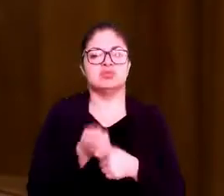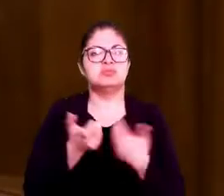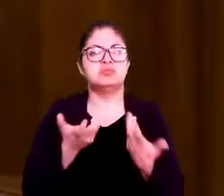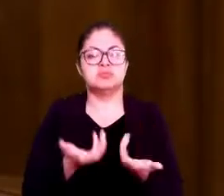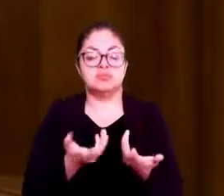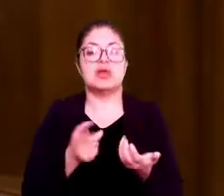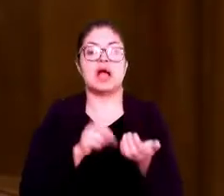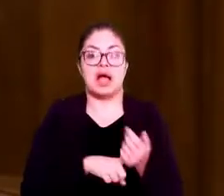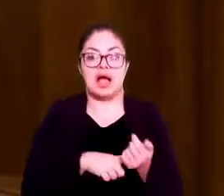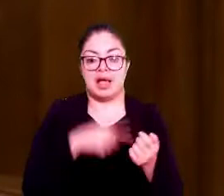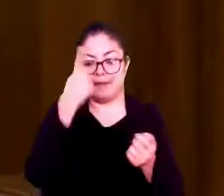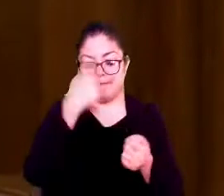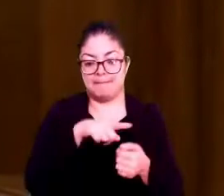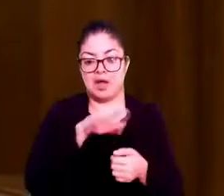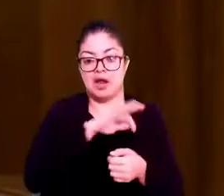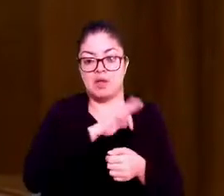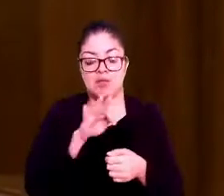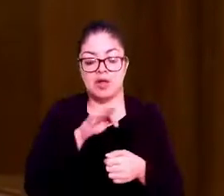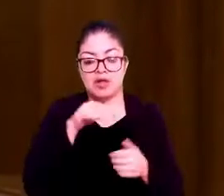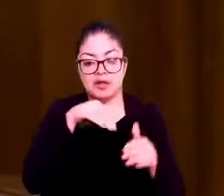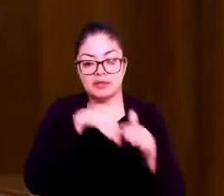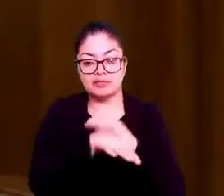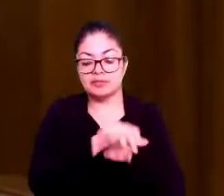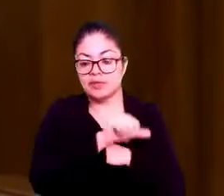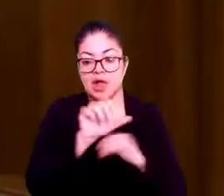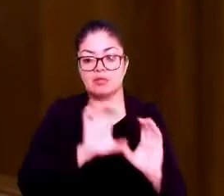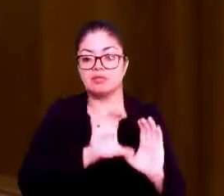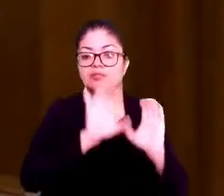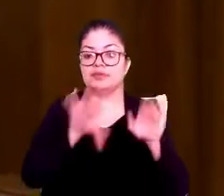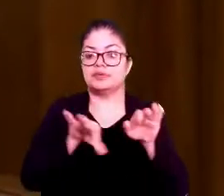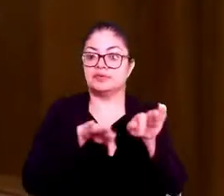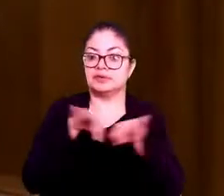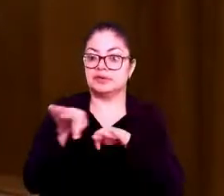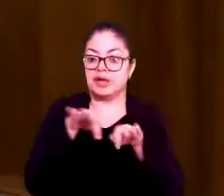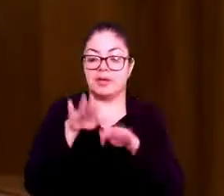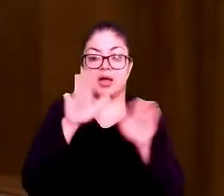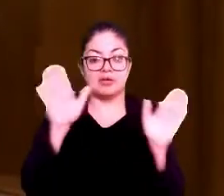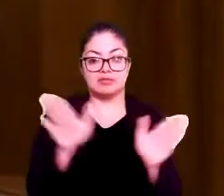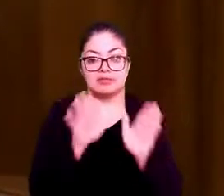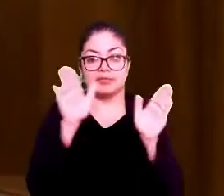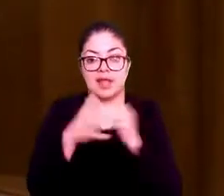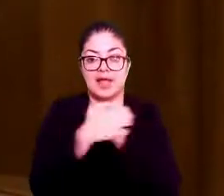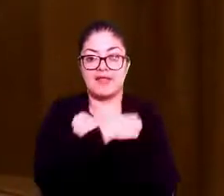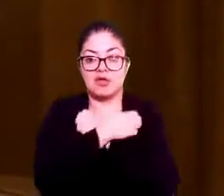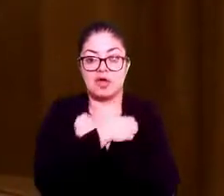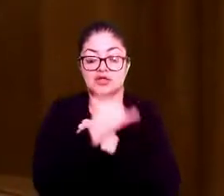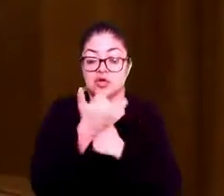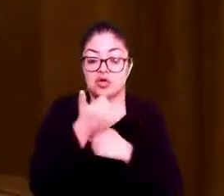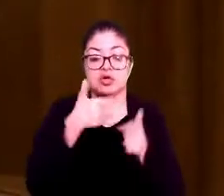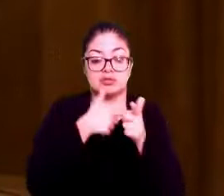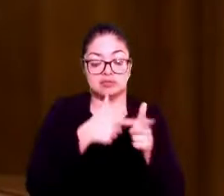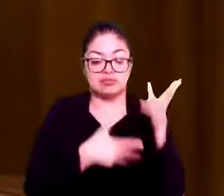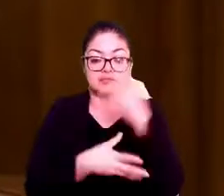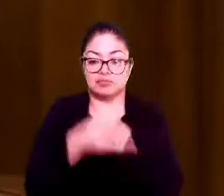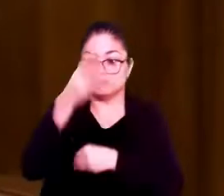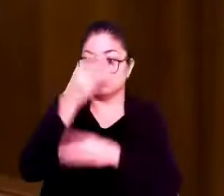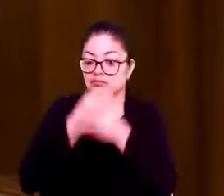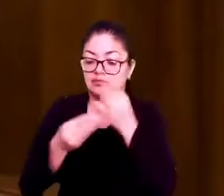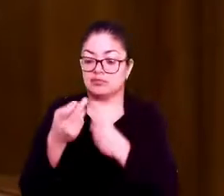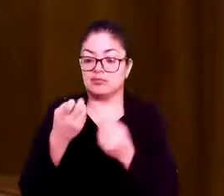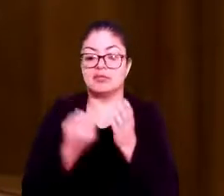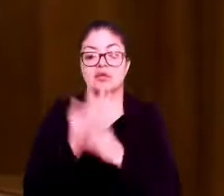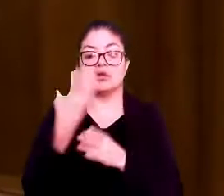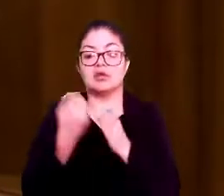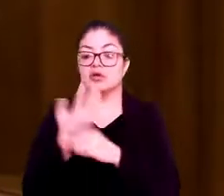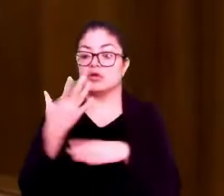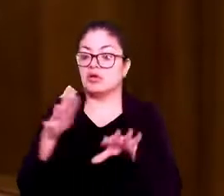la plataforma para su inserción en el mercado laboral, fomentando la educación y la formación continua, actualizando competencias